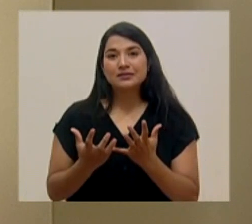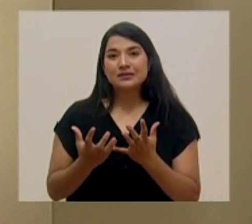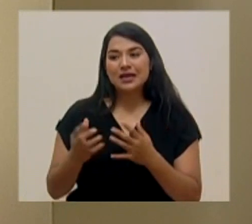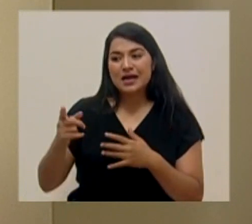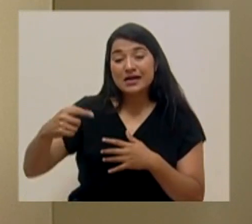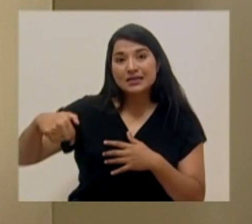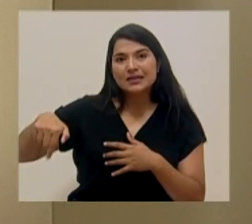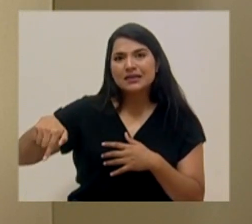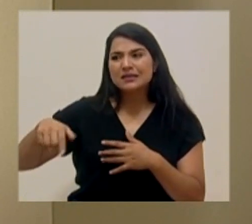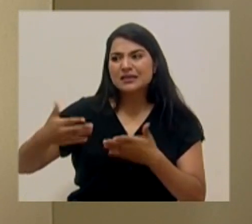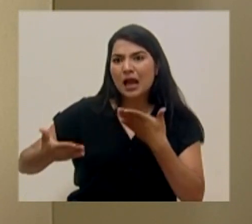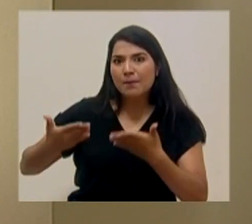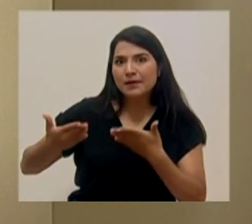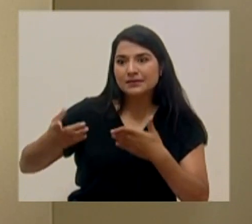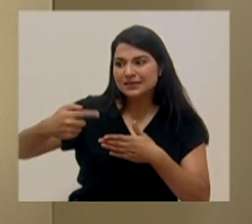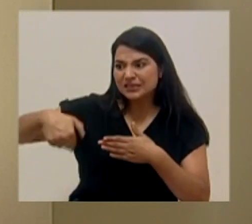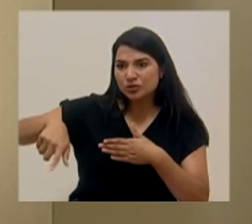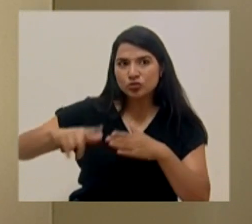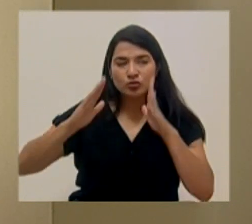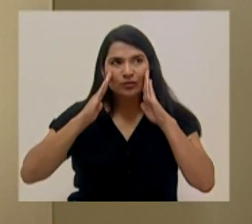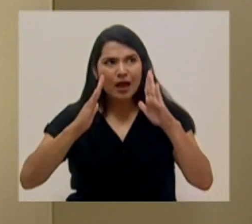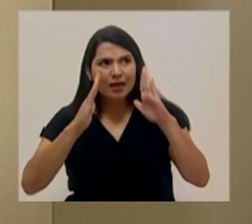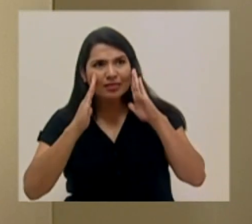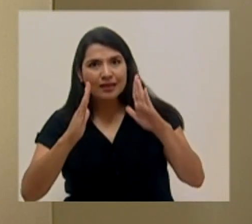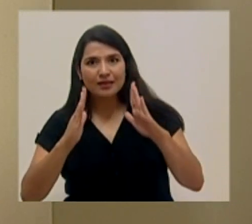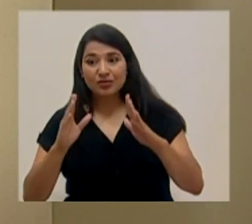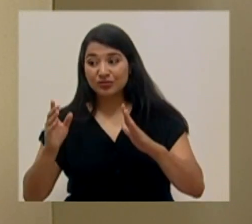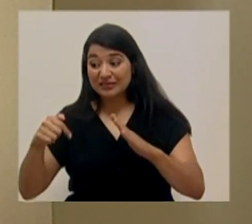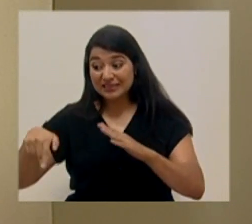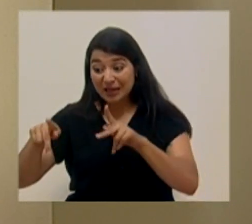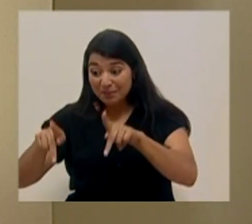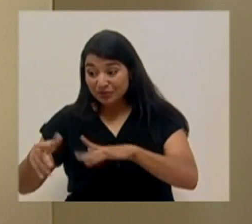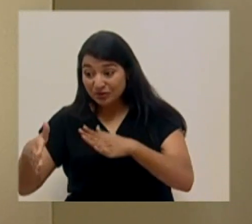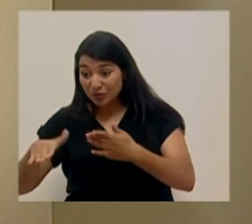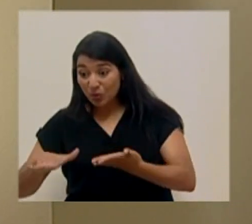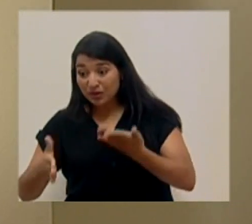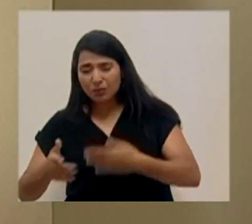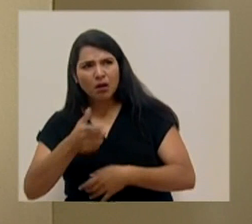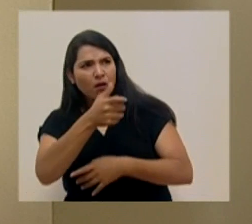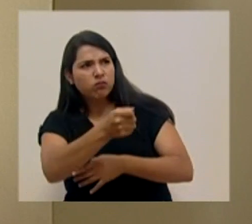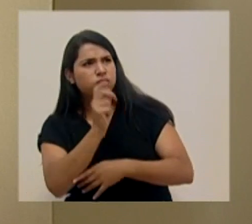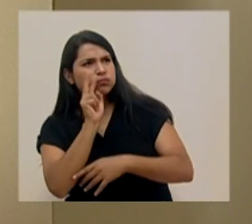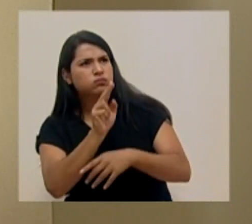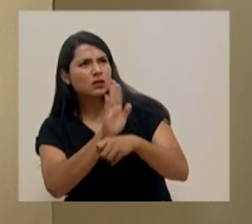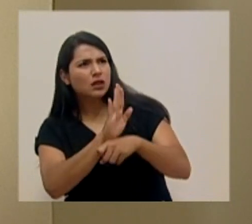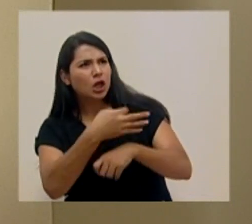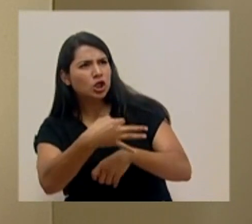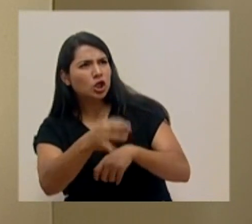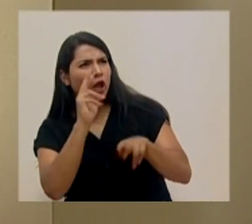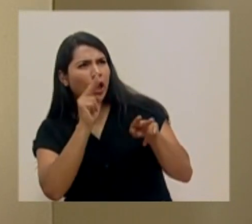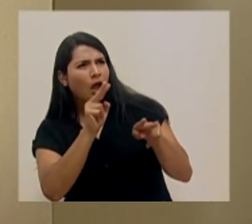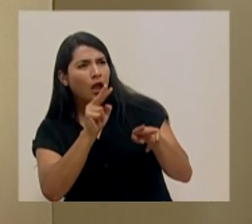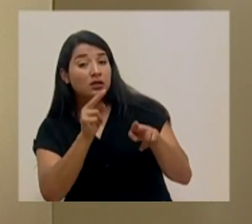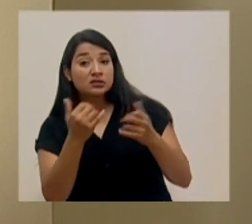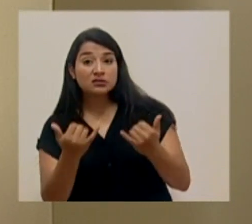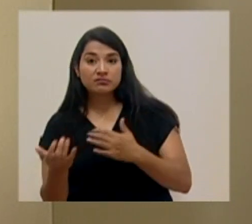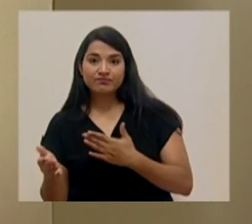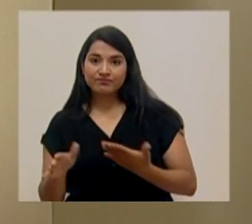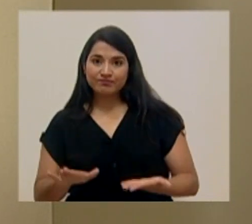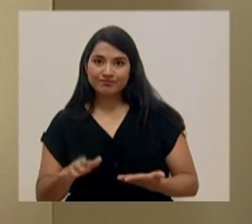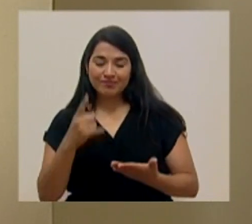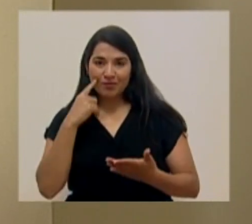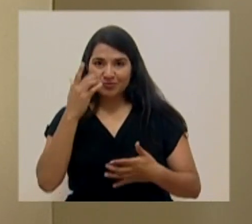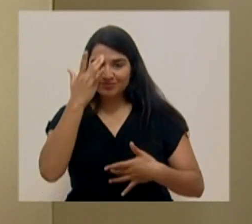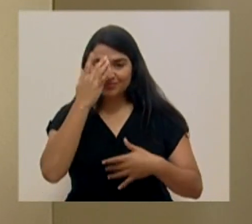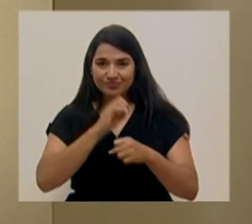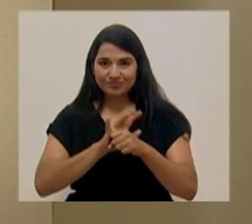estas transmisiones y atentos a lo que estaba ocurriendo y que ya hoy no están con nosotros. El rango de edad de esas